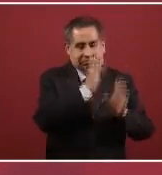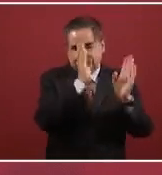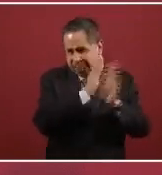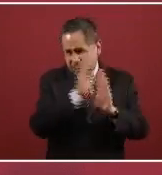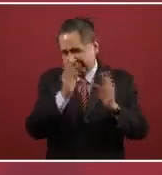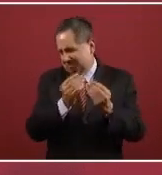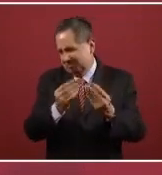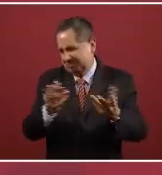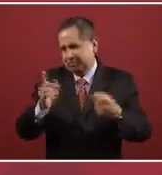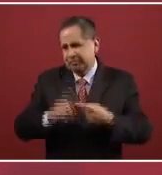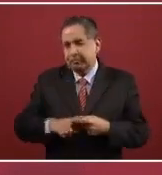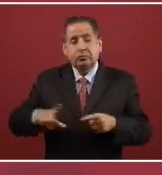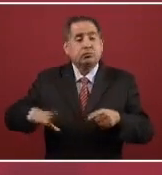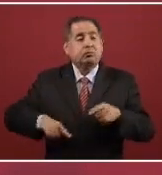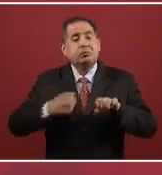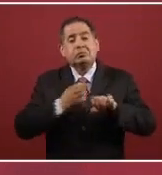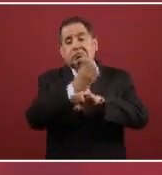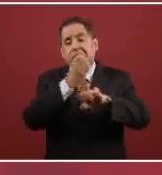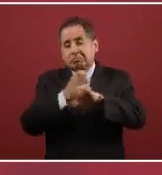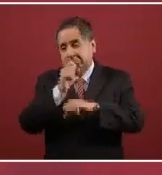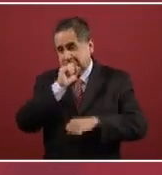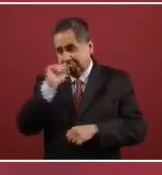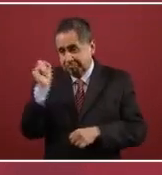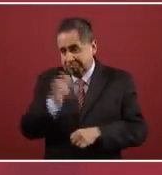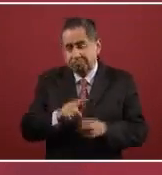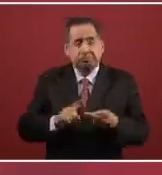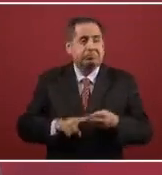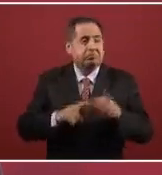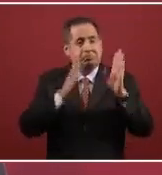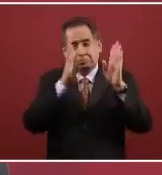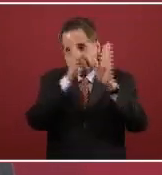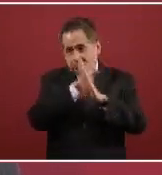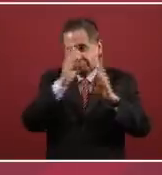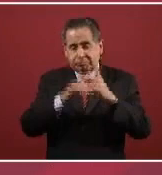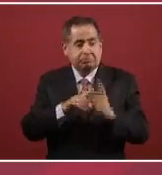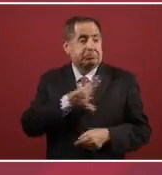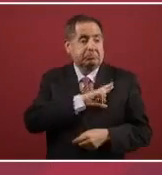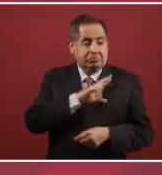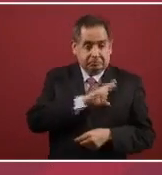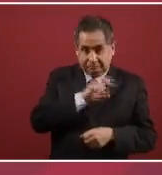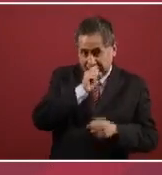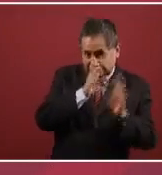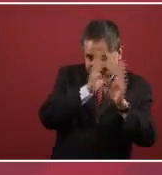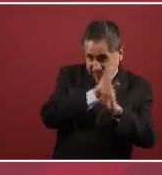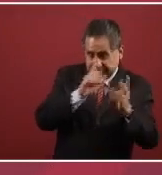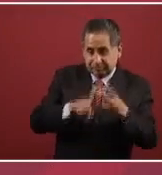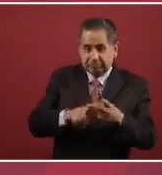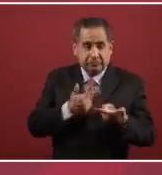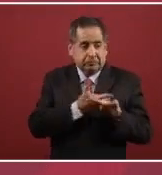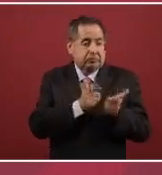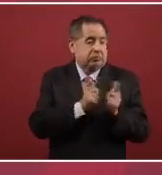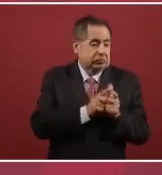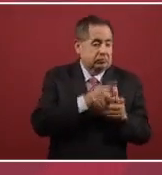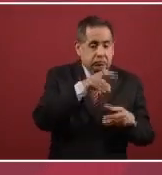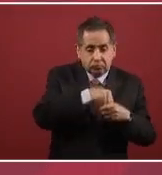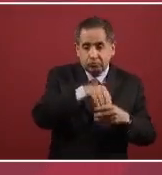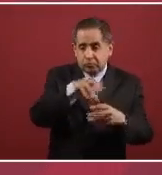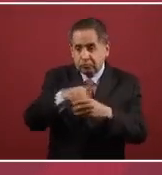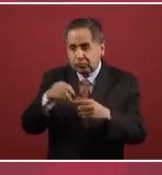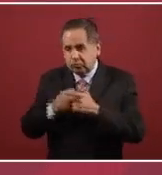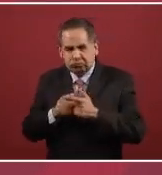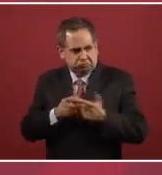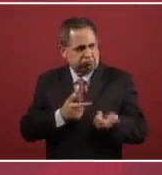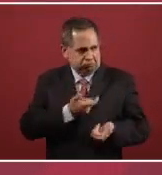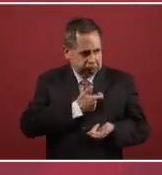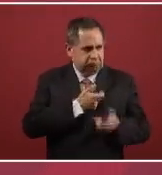espiaban gobiernos estatales, espiaban particulares, habían grupos para